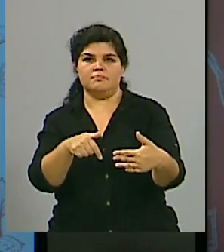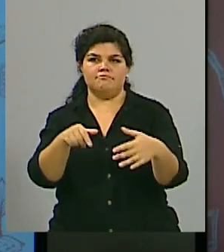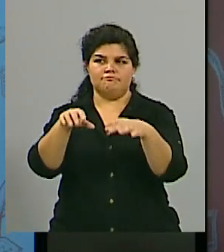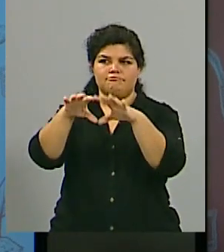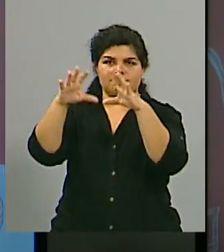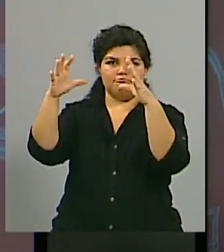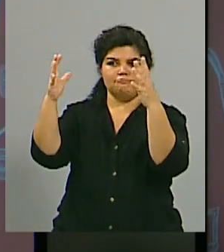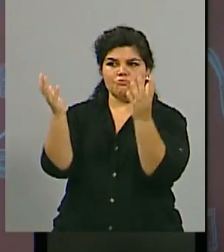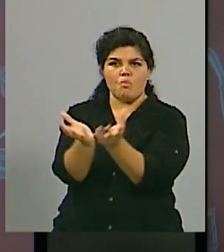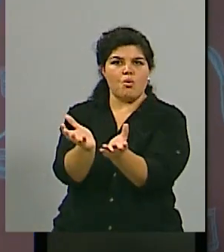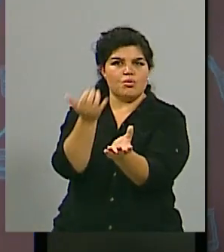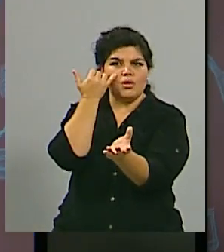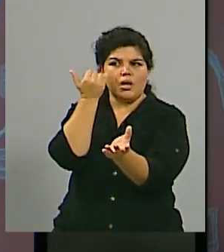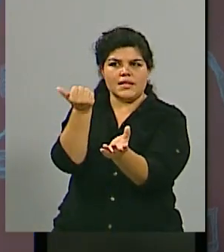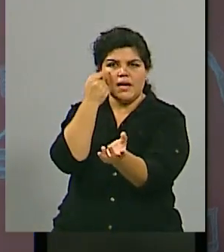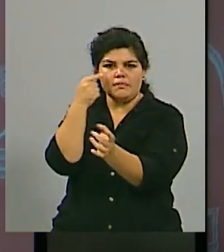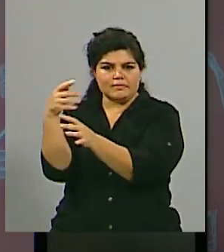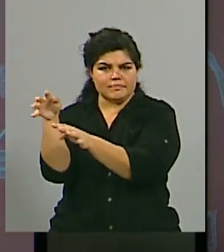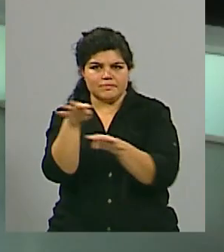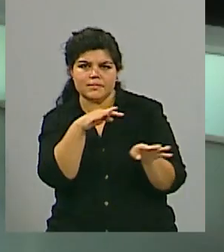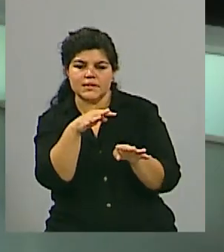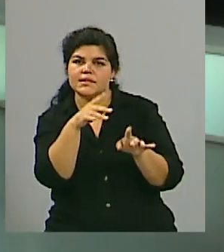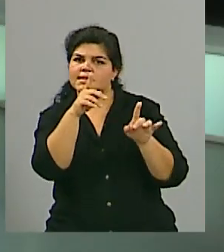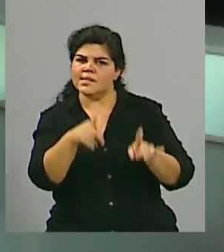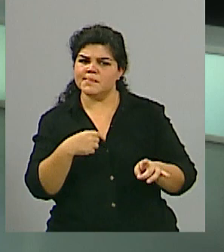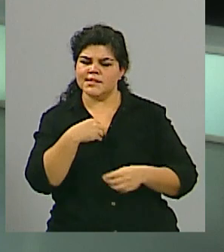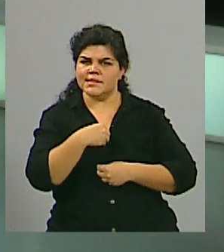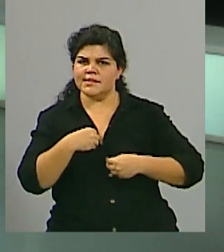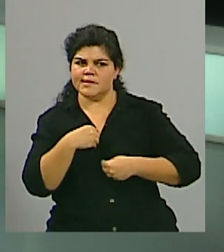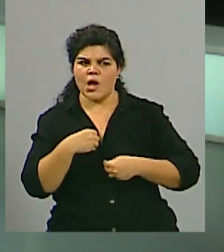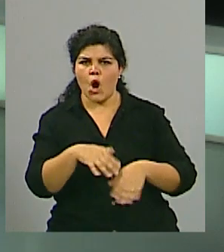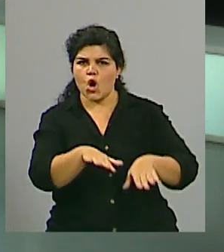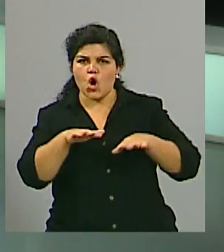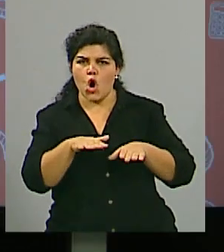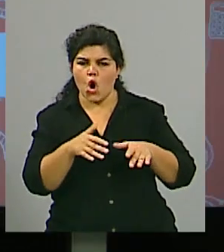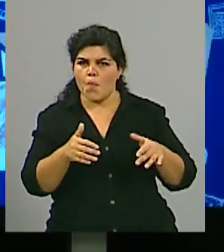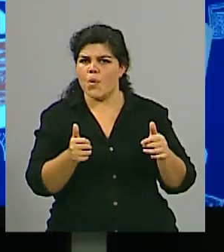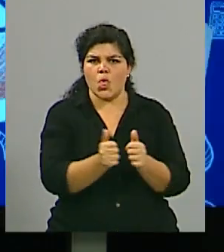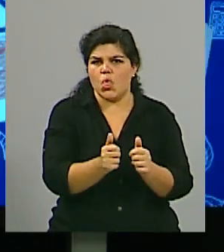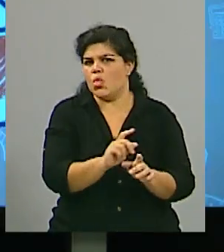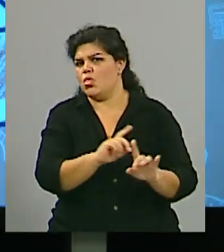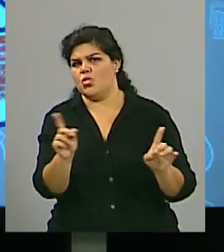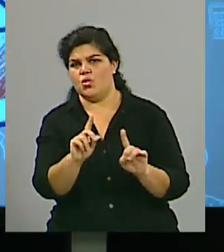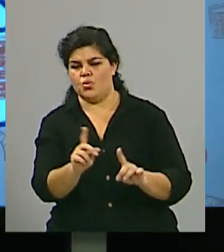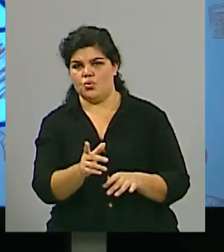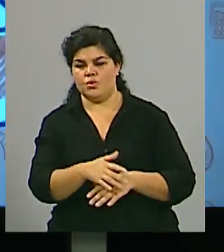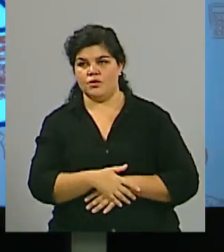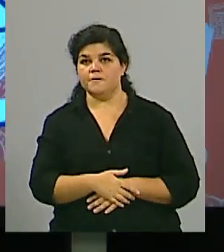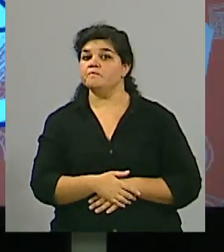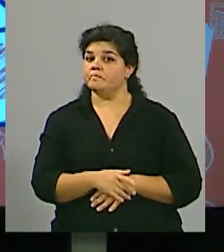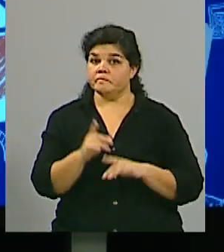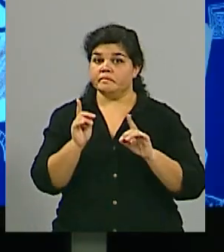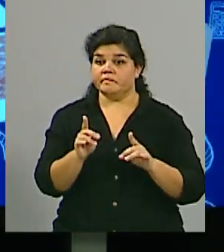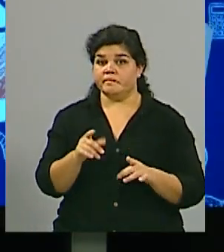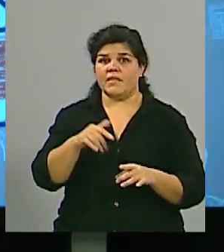con una presencia mucho más fuerte y además genera malestar también, ¿no? Incomodidades, podríamos decir. Incomodidades porque cambió un poco